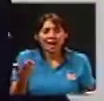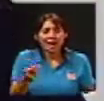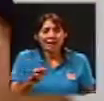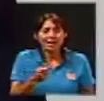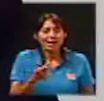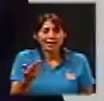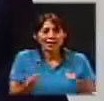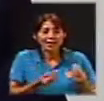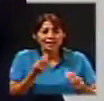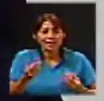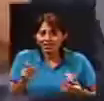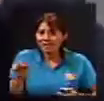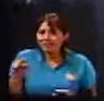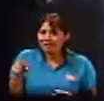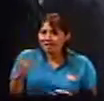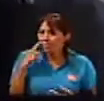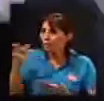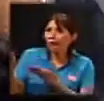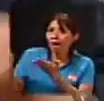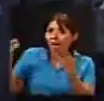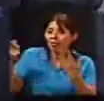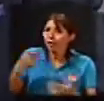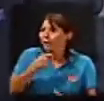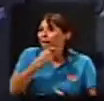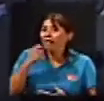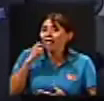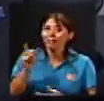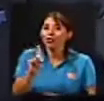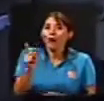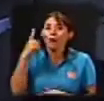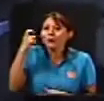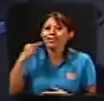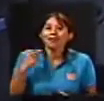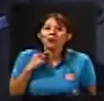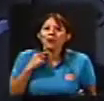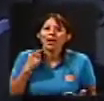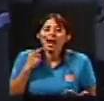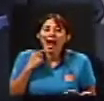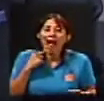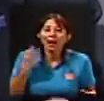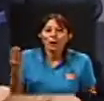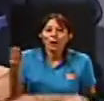Sí, y que, o sea, ve al hombre, eso no está muy caro, y Juan tampoco.